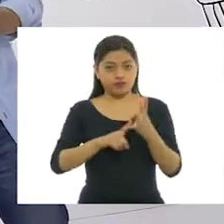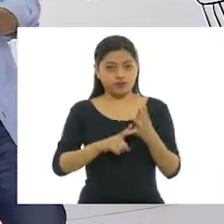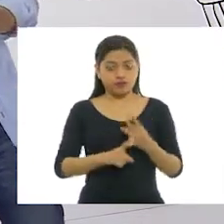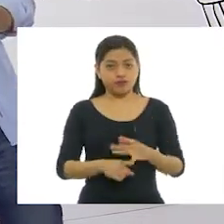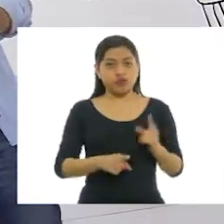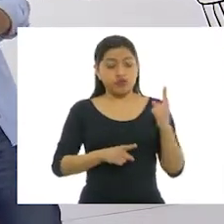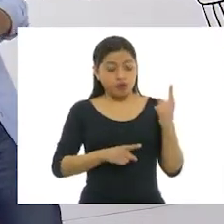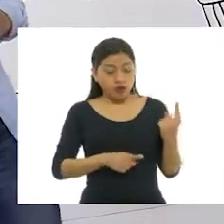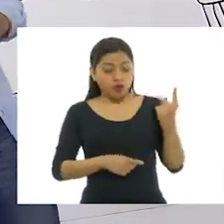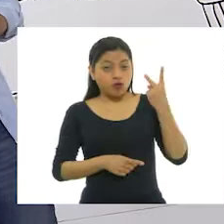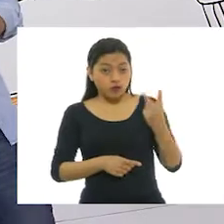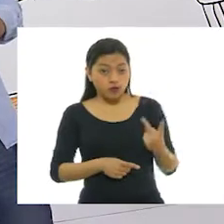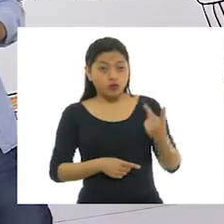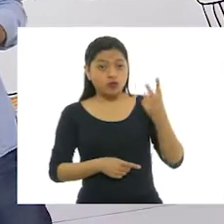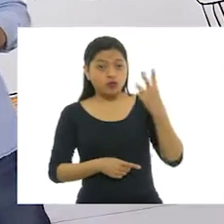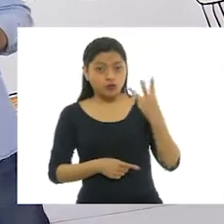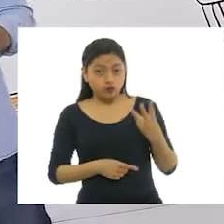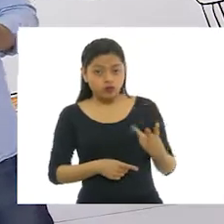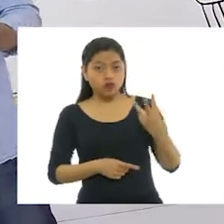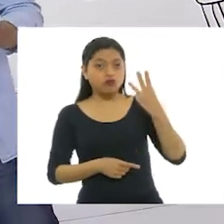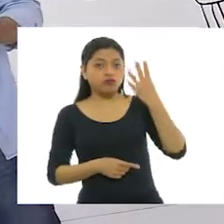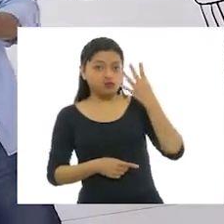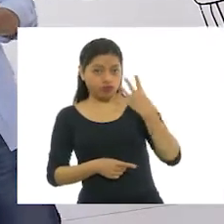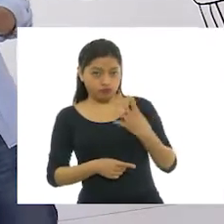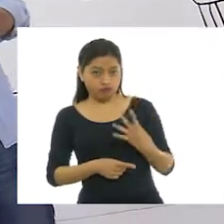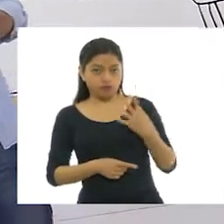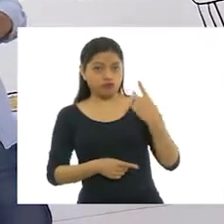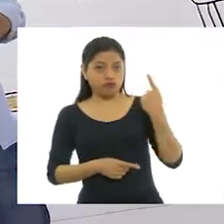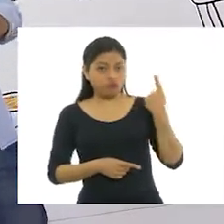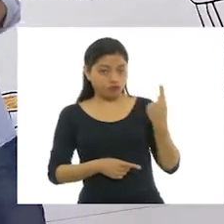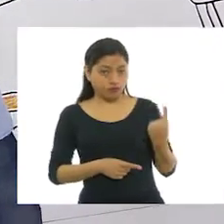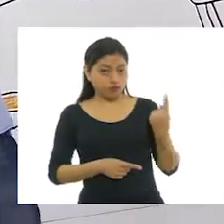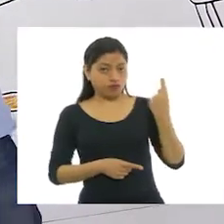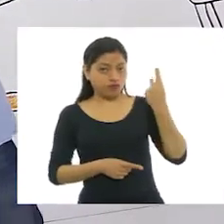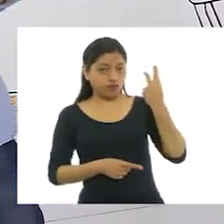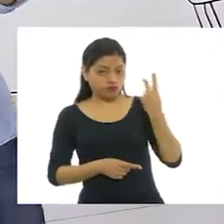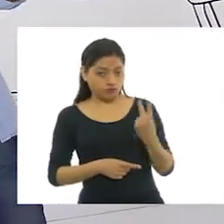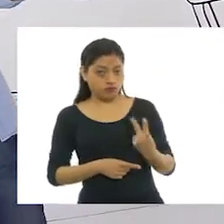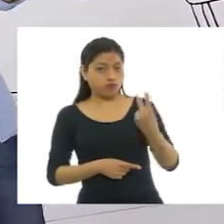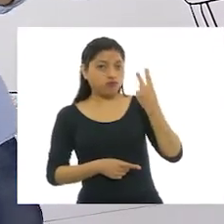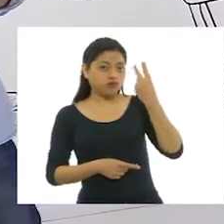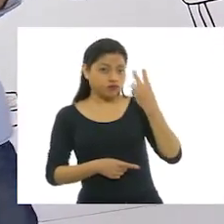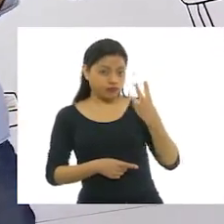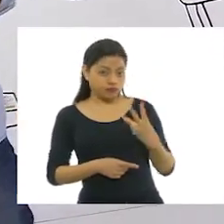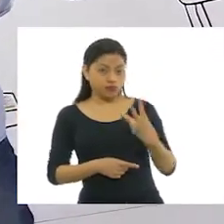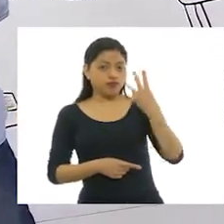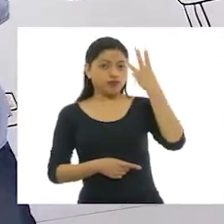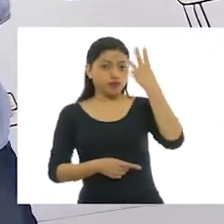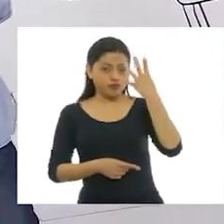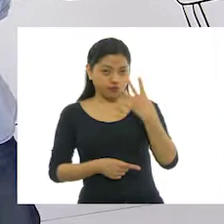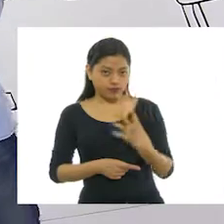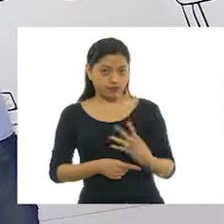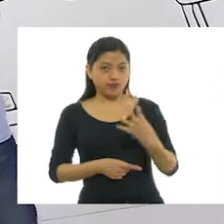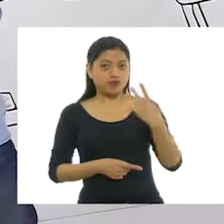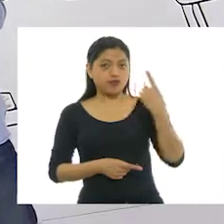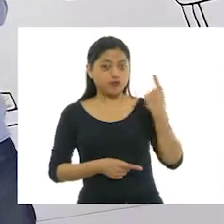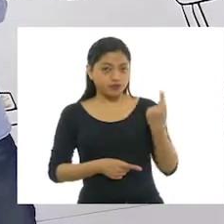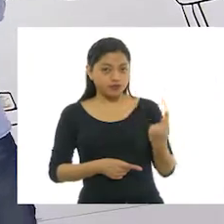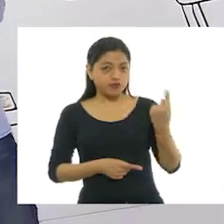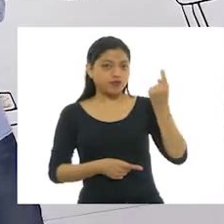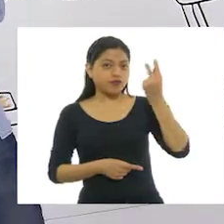cuatro. Un, dos, tres, cuatro. Un, dos, tres,